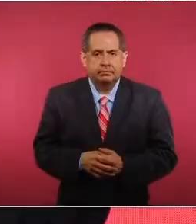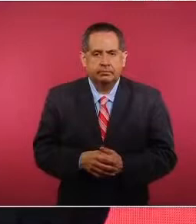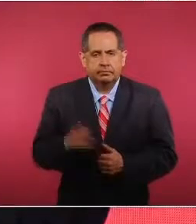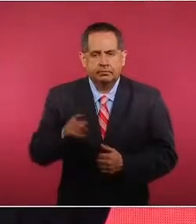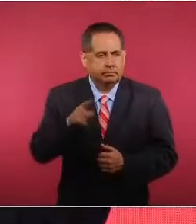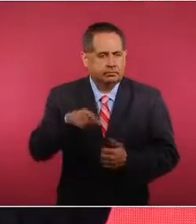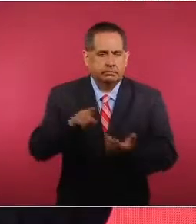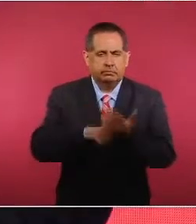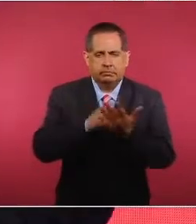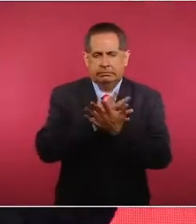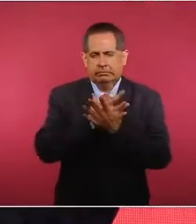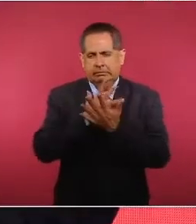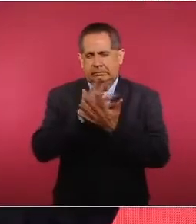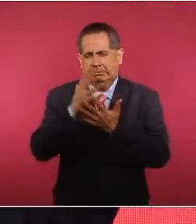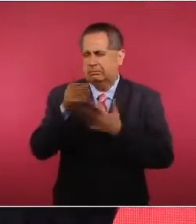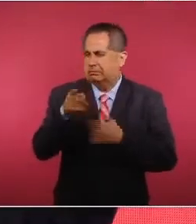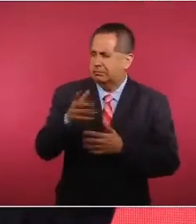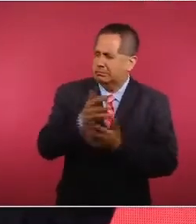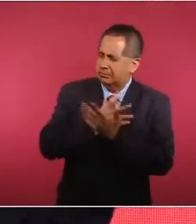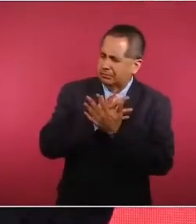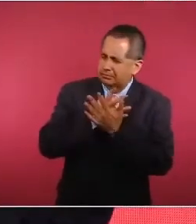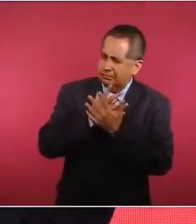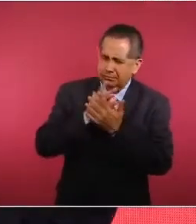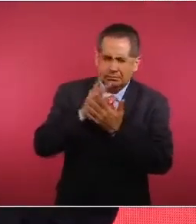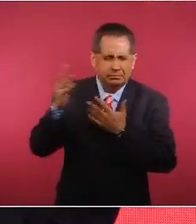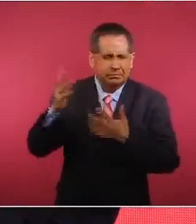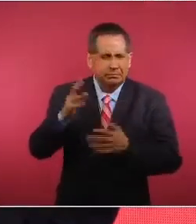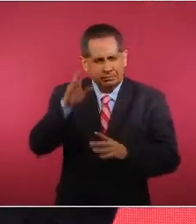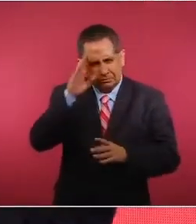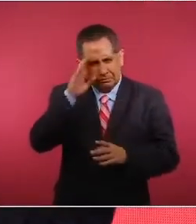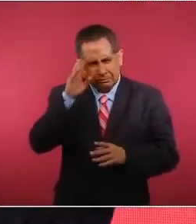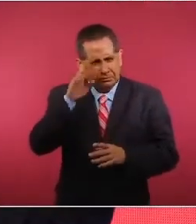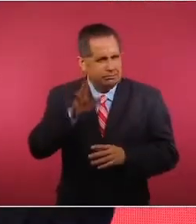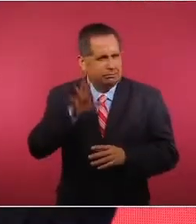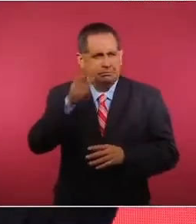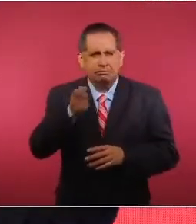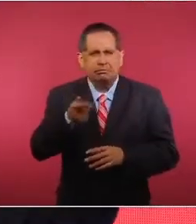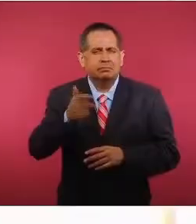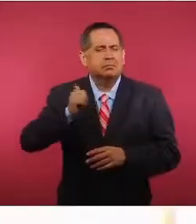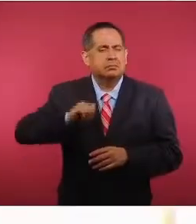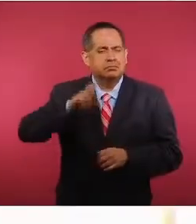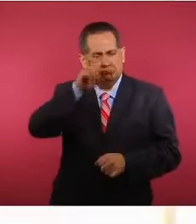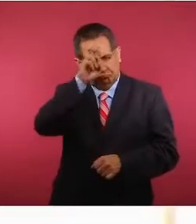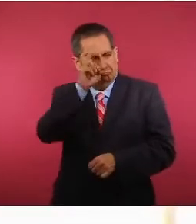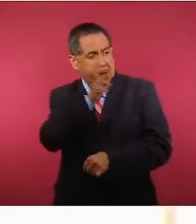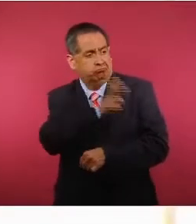muy excesivos comportamientos, prácticas faraónicas,